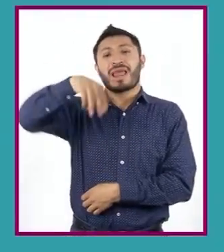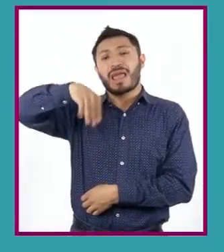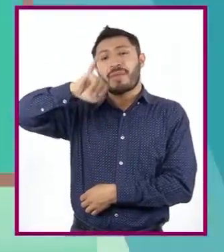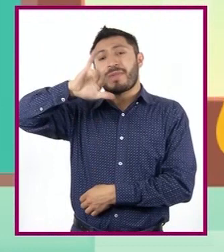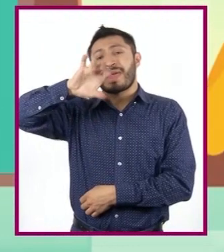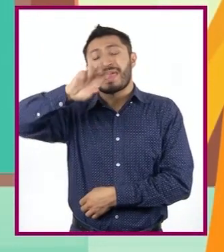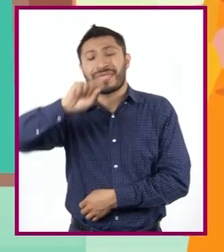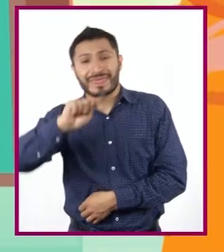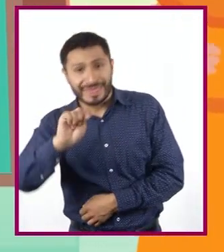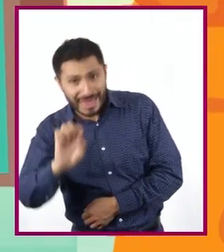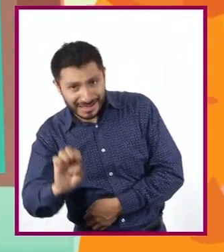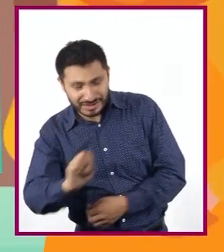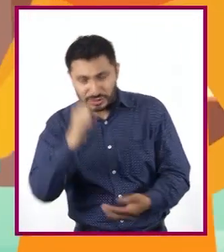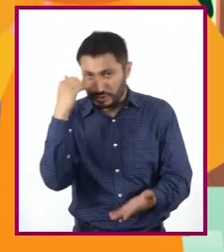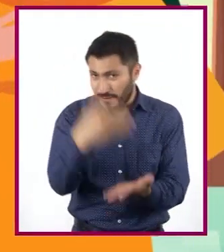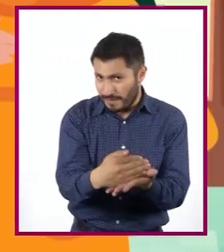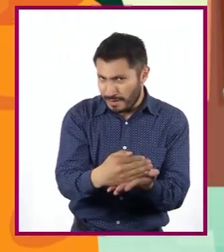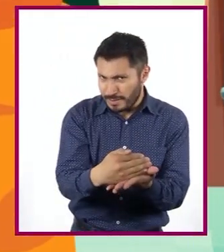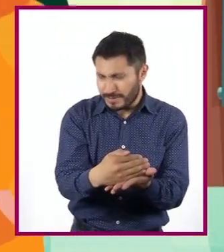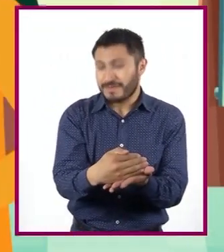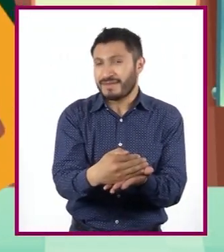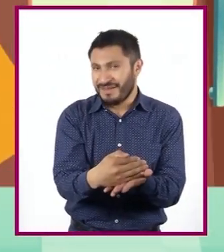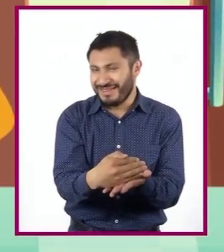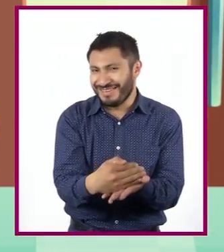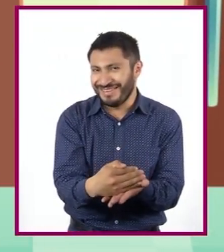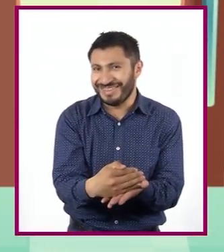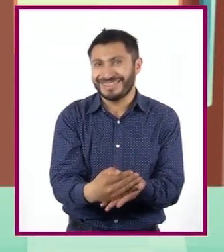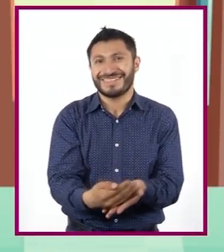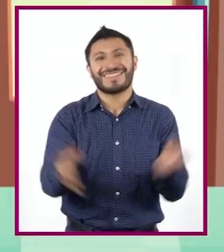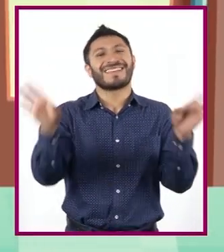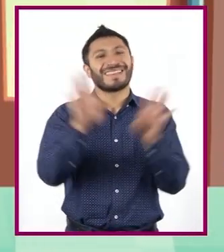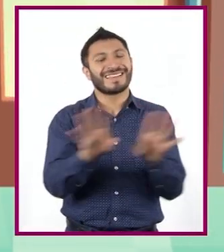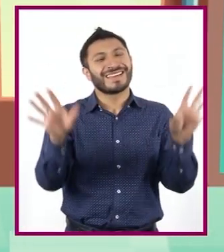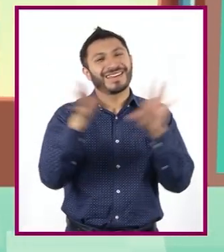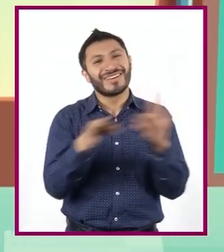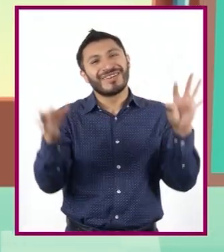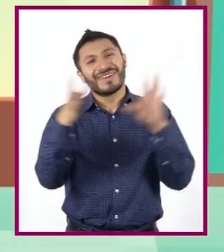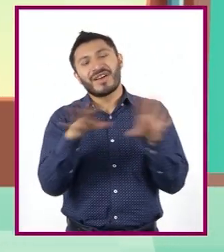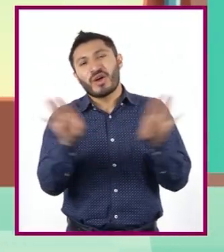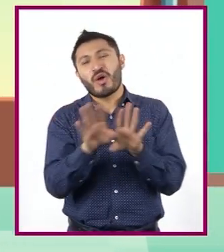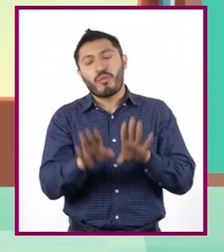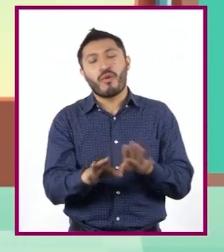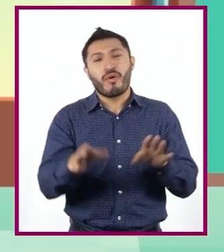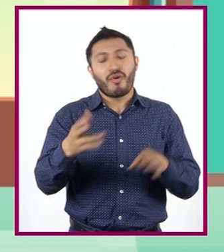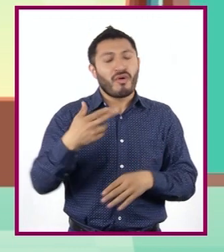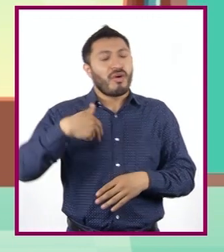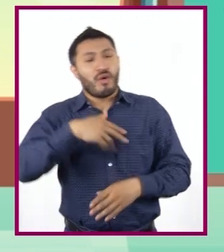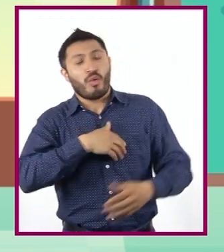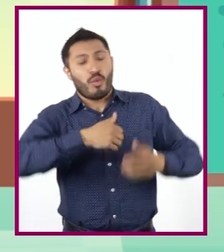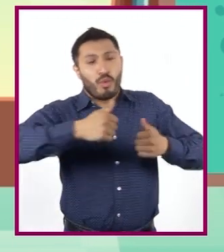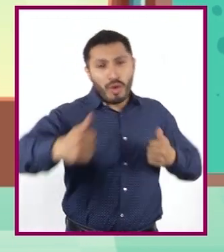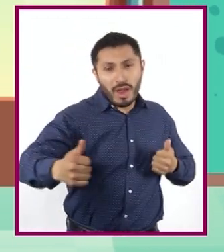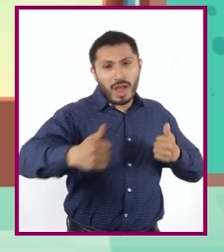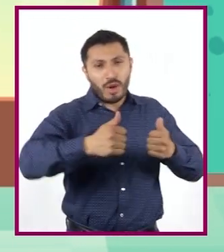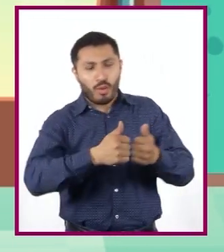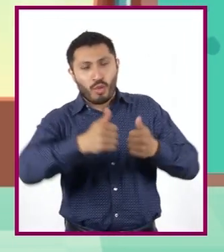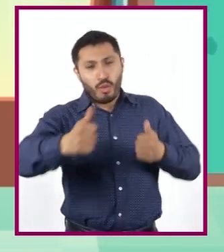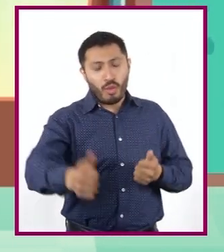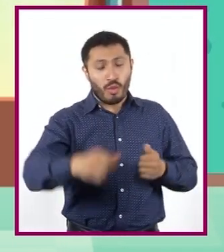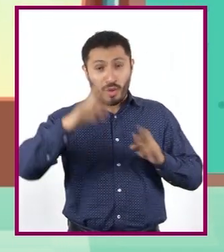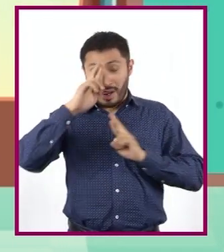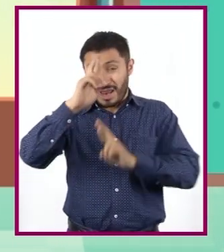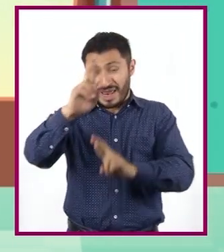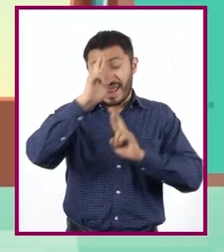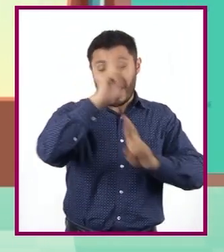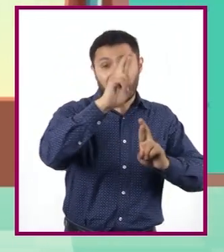El libro impreso debió de ser uno de los inventos que más abrió los horizontes de nuestra especie. Leer contribuye a la